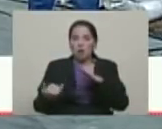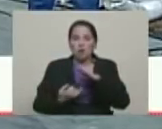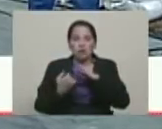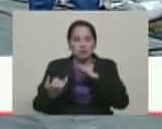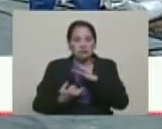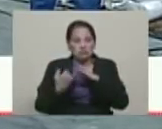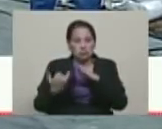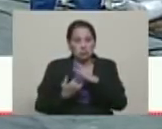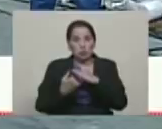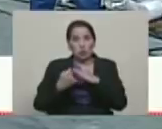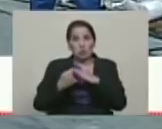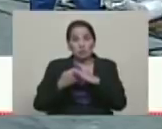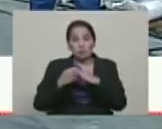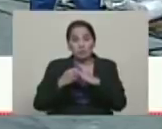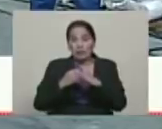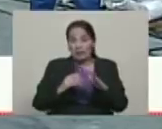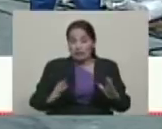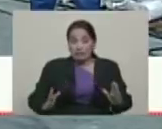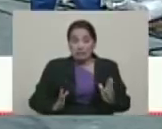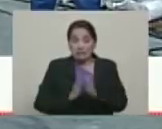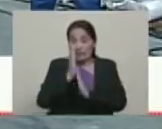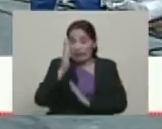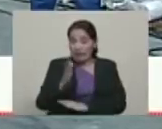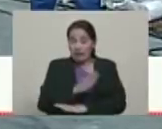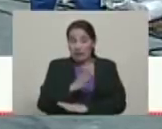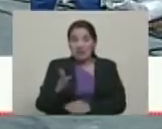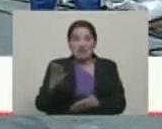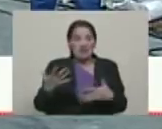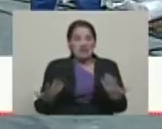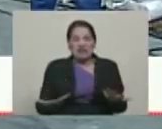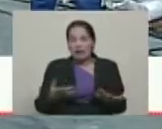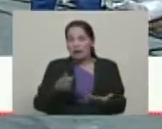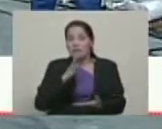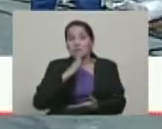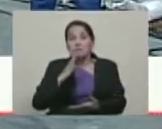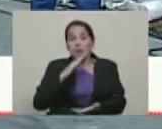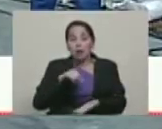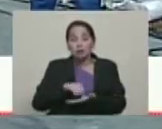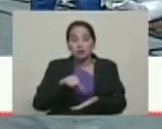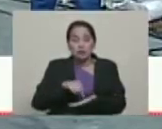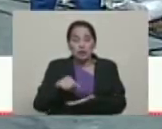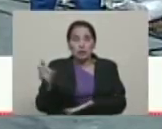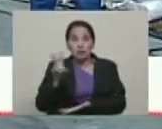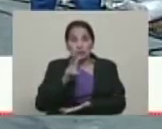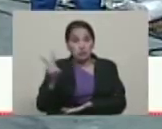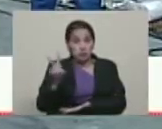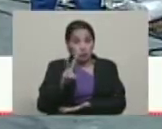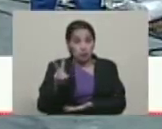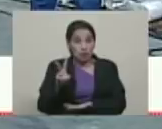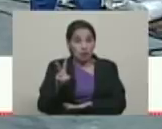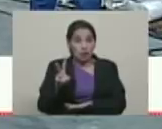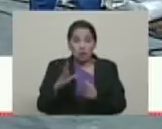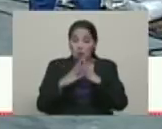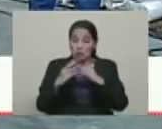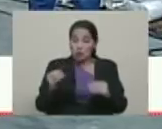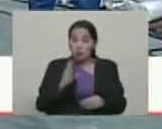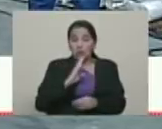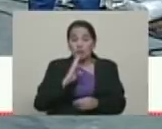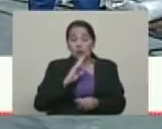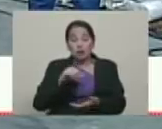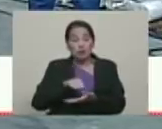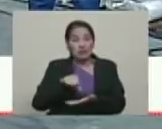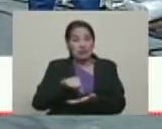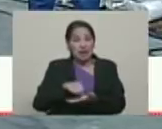es sagrada como institución en el mundo entero, el Banco Central de Venezuela. Los bancos centrales en el mundo son